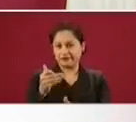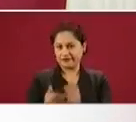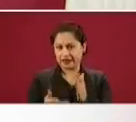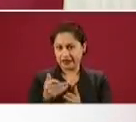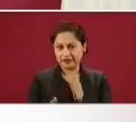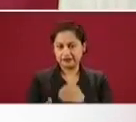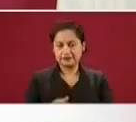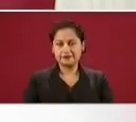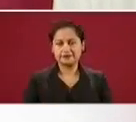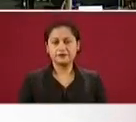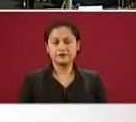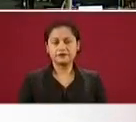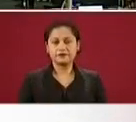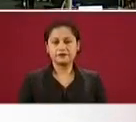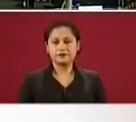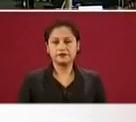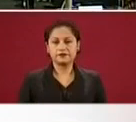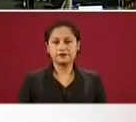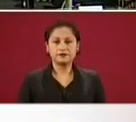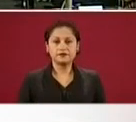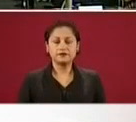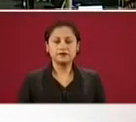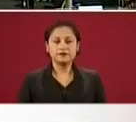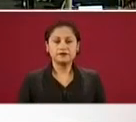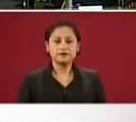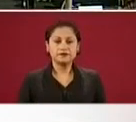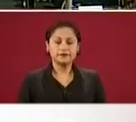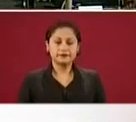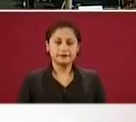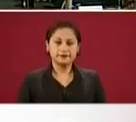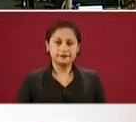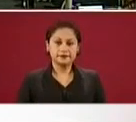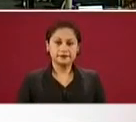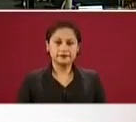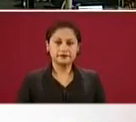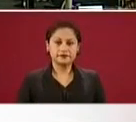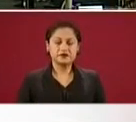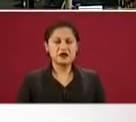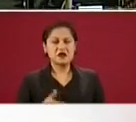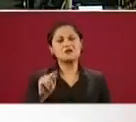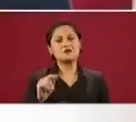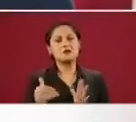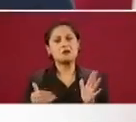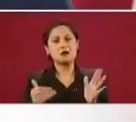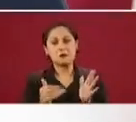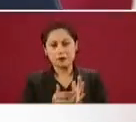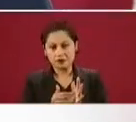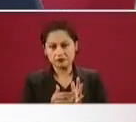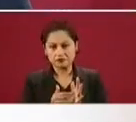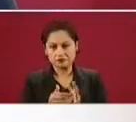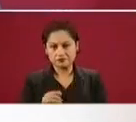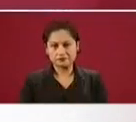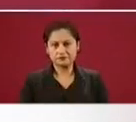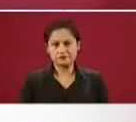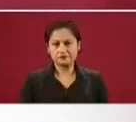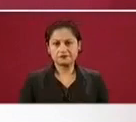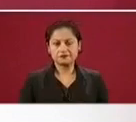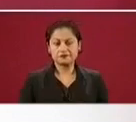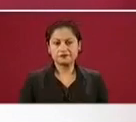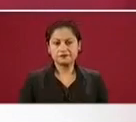Ya estamos con un poco más de 70 mil elementos. Podemos